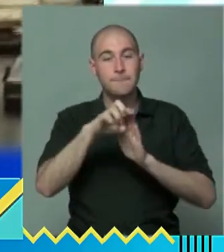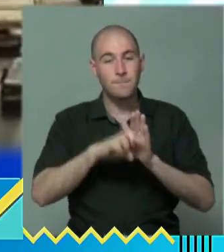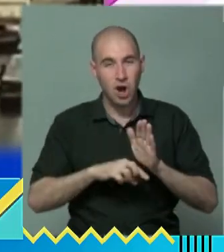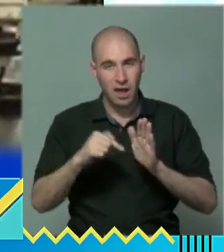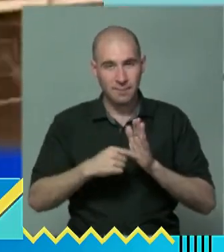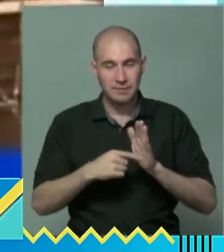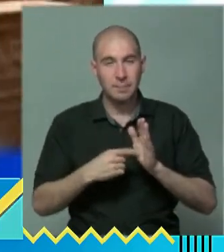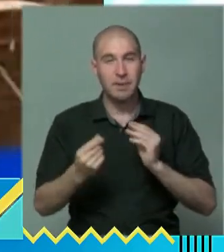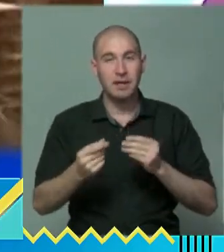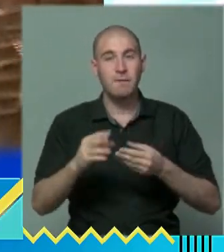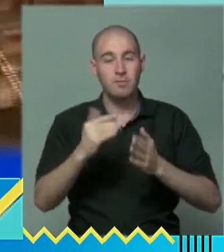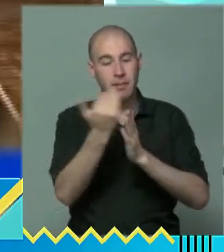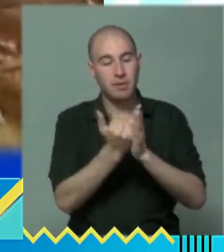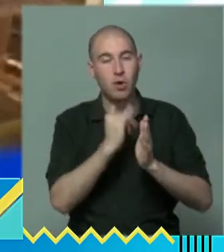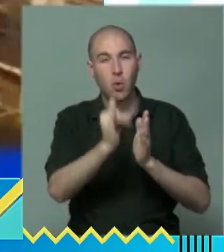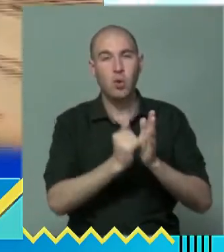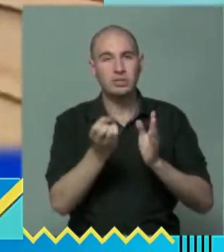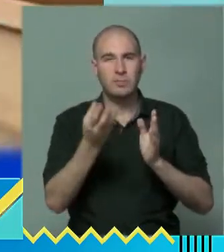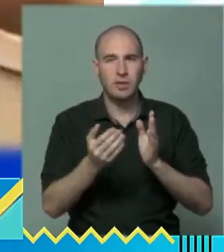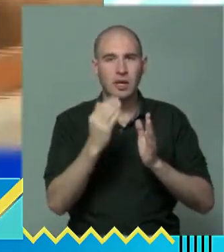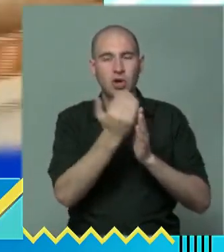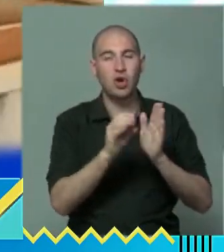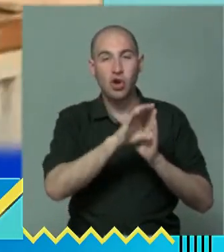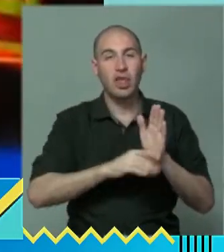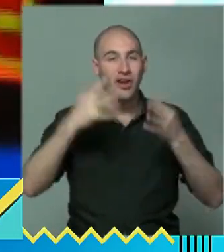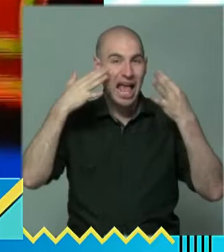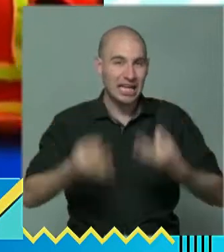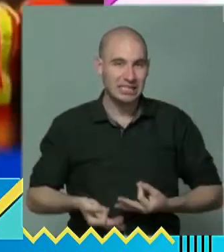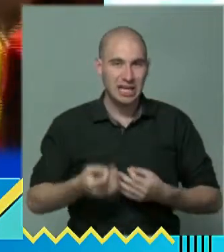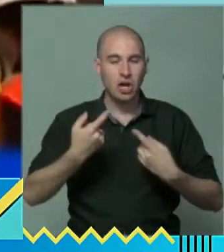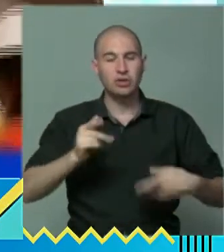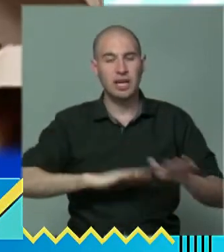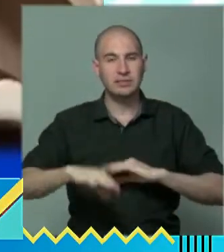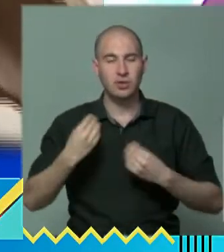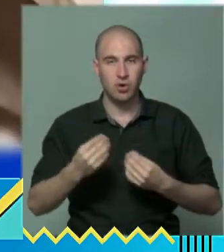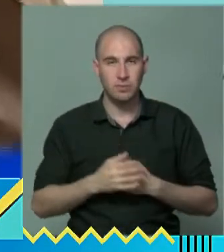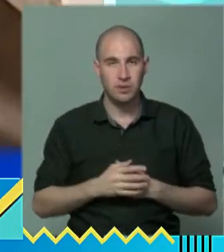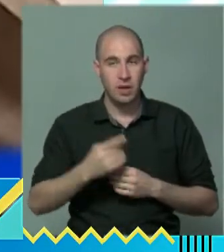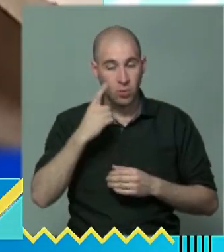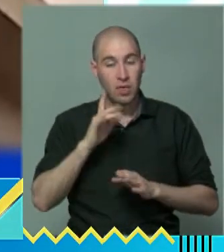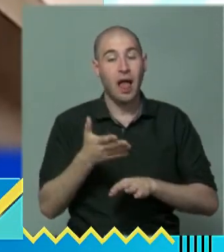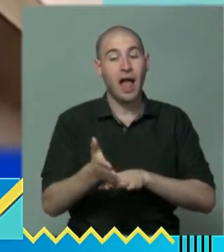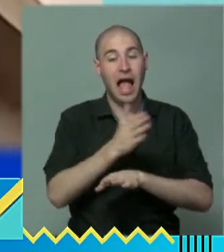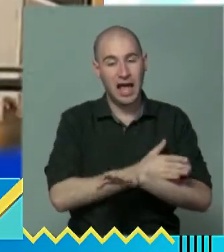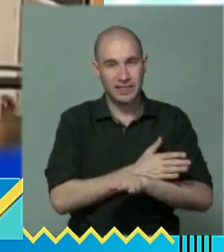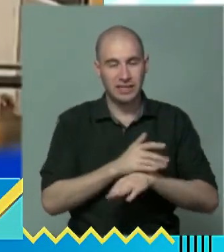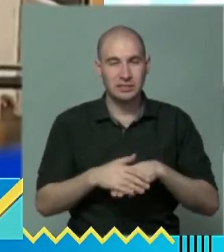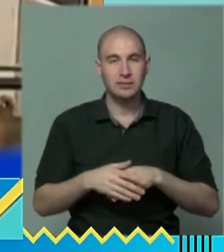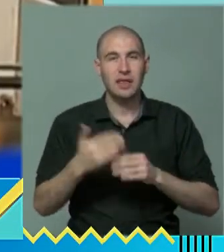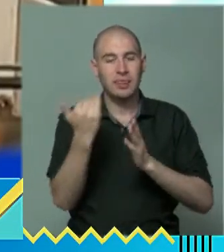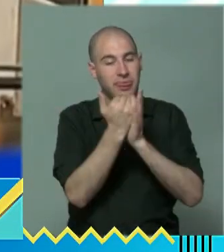que en definitiva son manuales y códigos de ética, de actuación, que van a prever